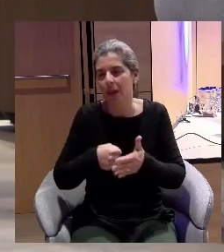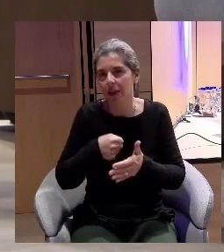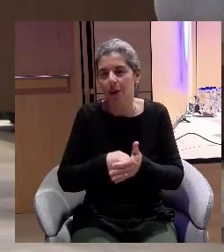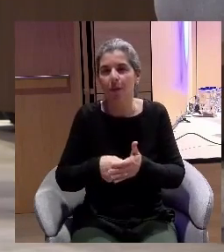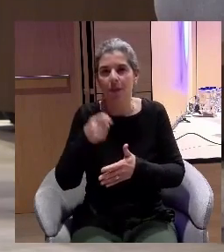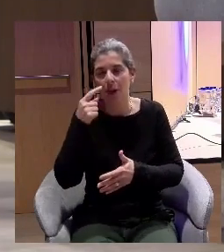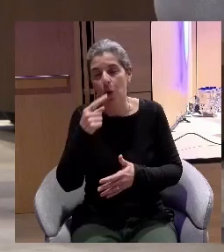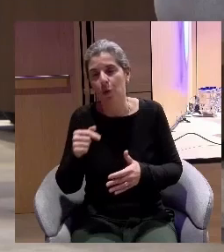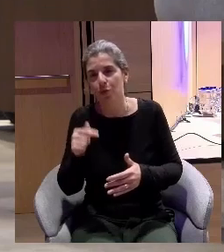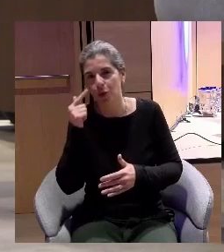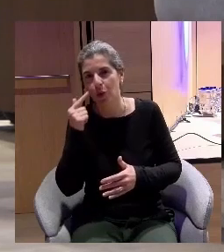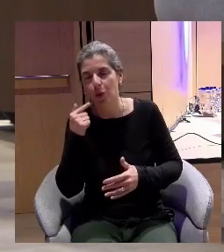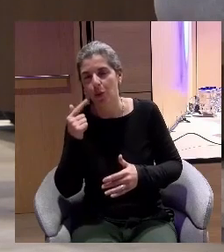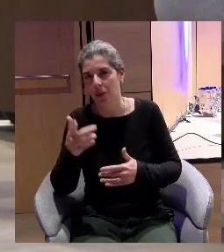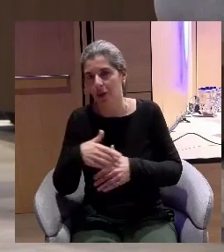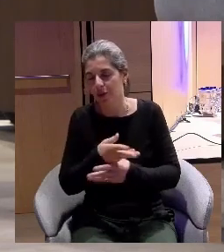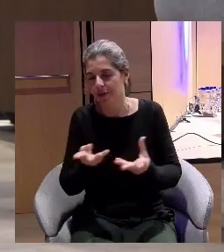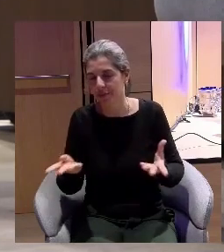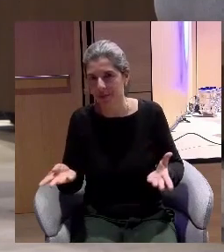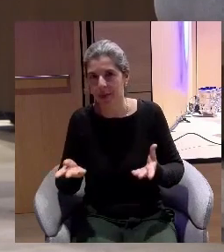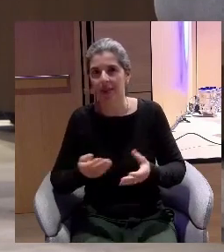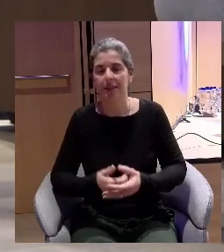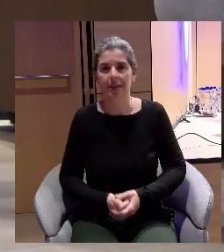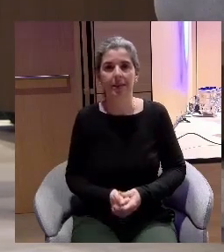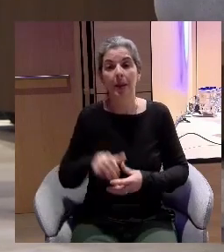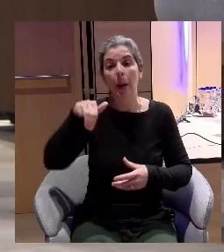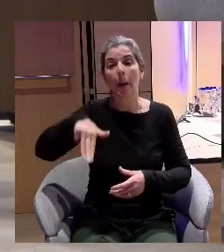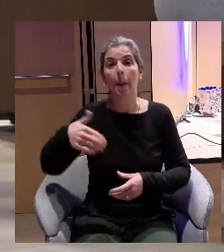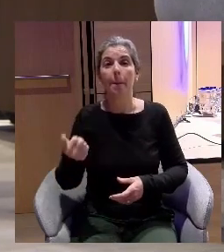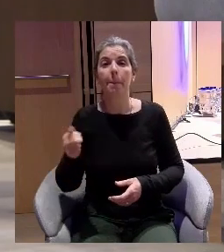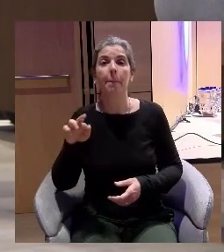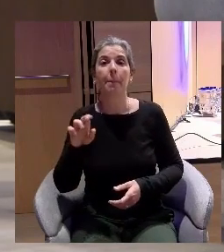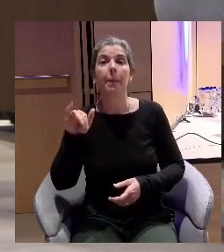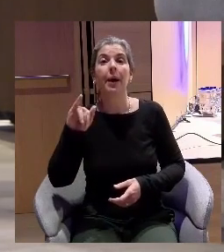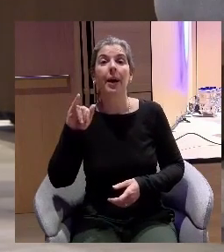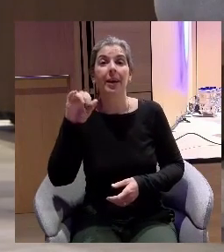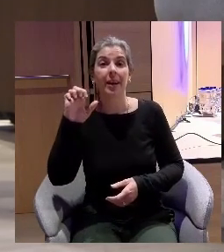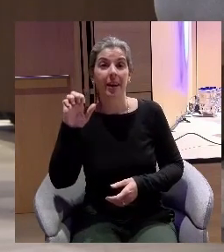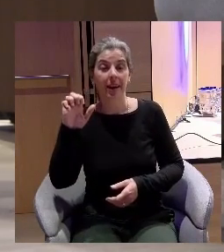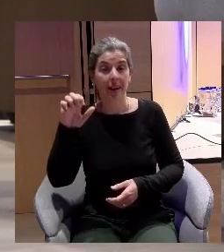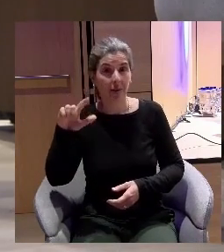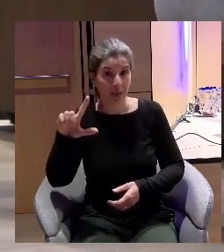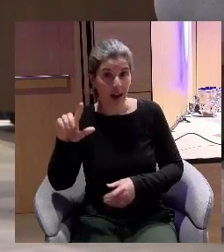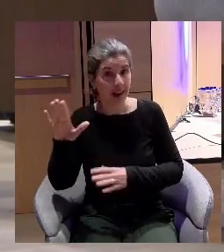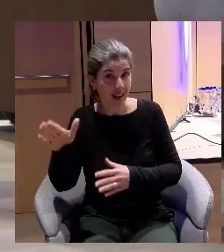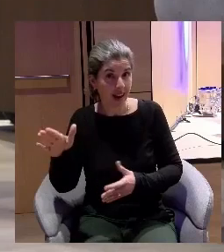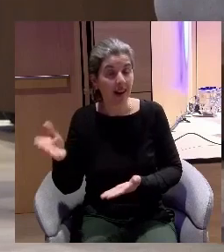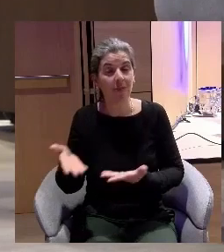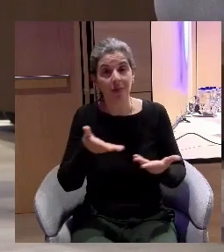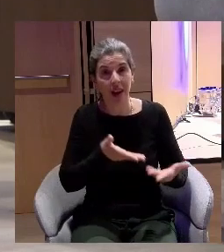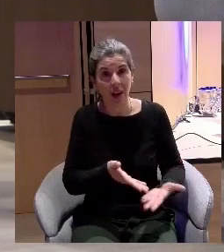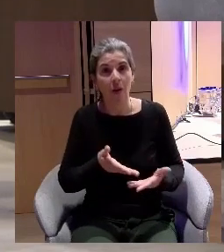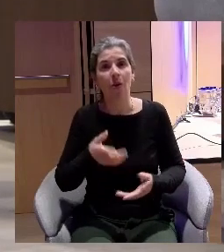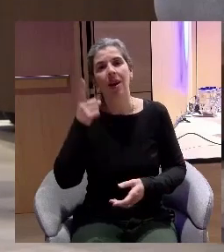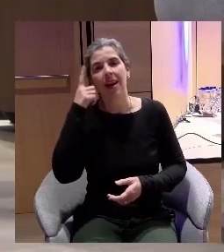presentaste. Mariel, te doy a ti la palabra para que compartas la experiencia de Uruguay.